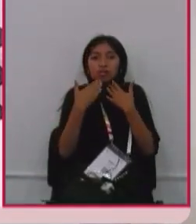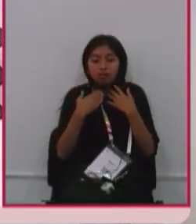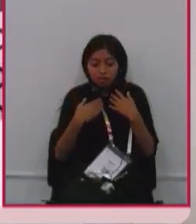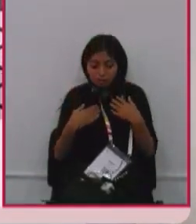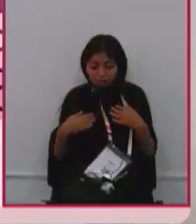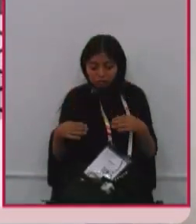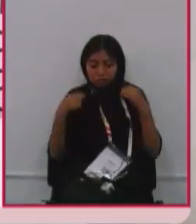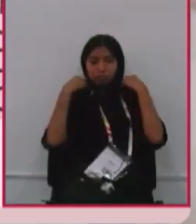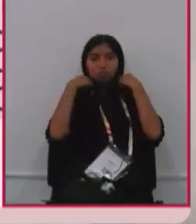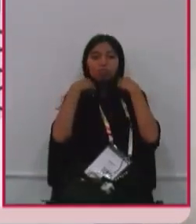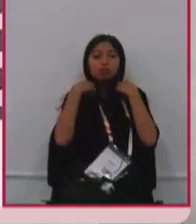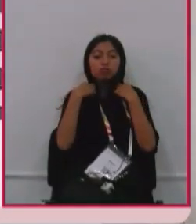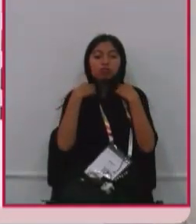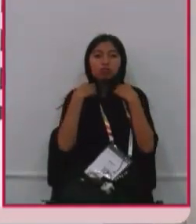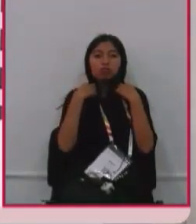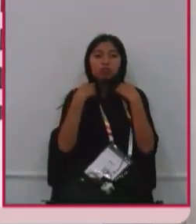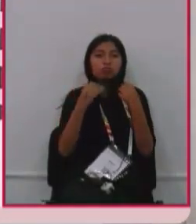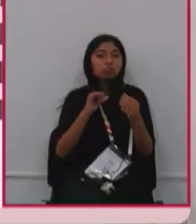que